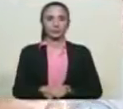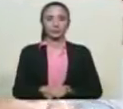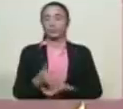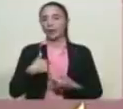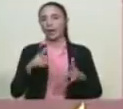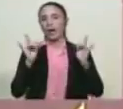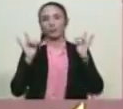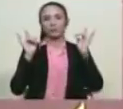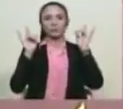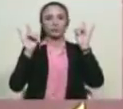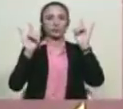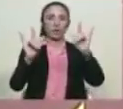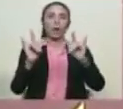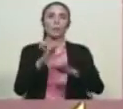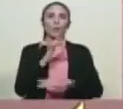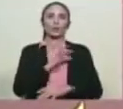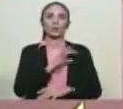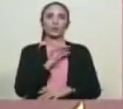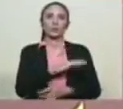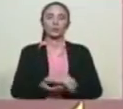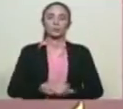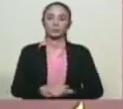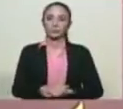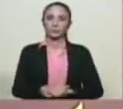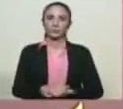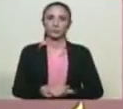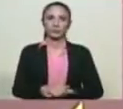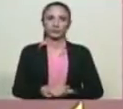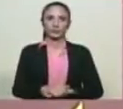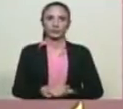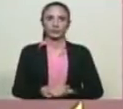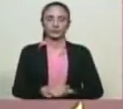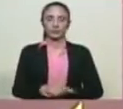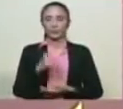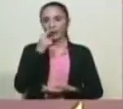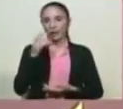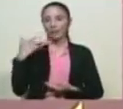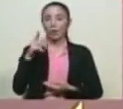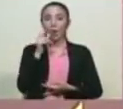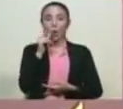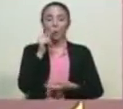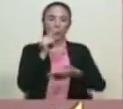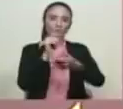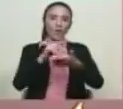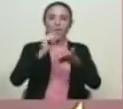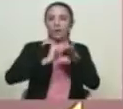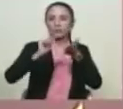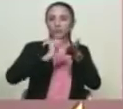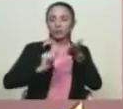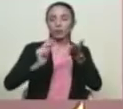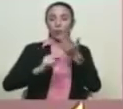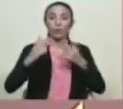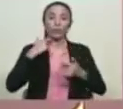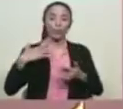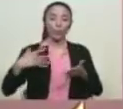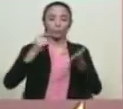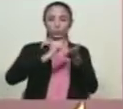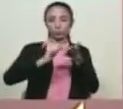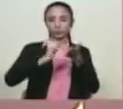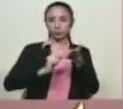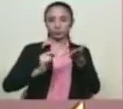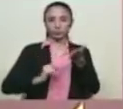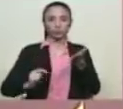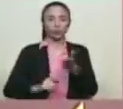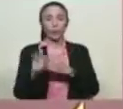Amamos a Chile, el Chile de Pablo Neruda, de Salvador Allende, el Chile de